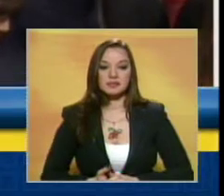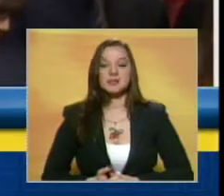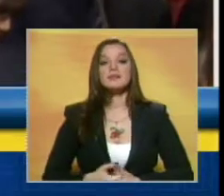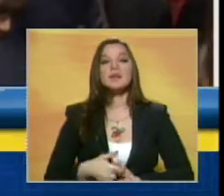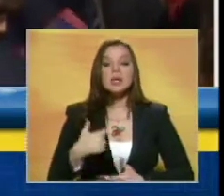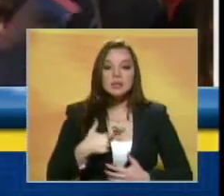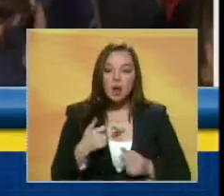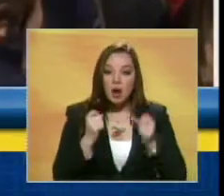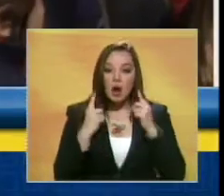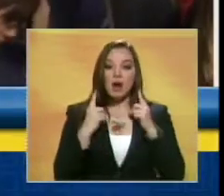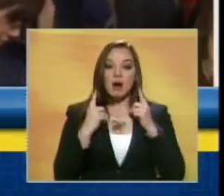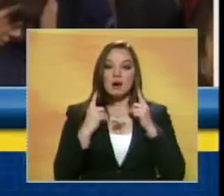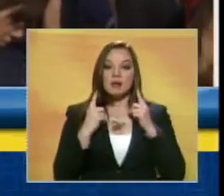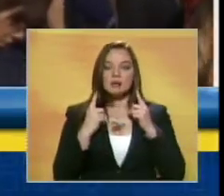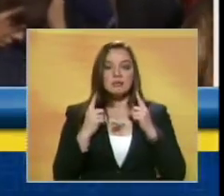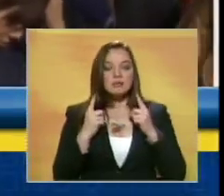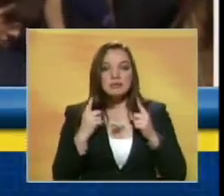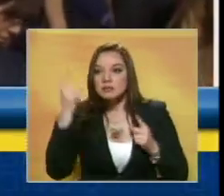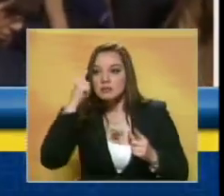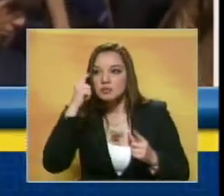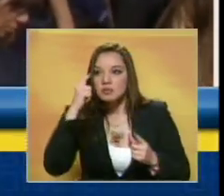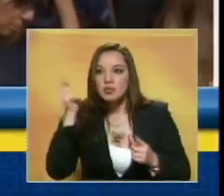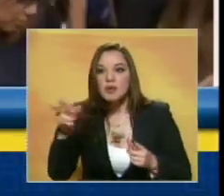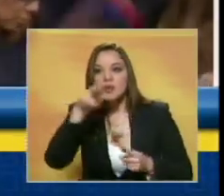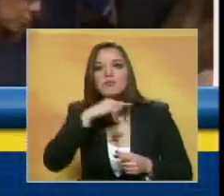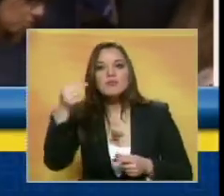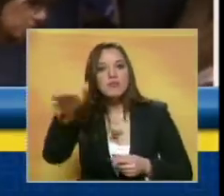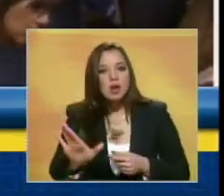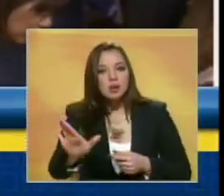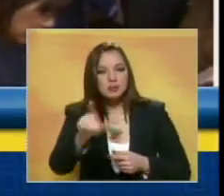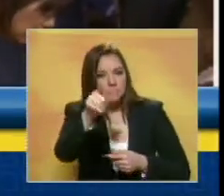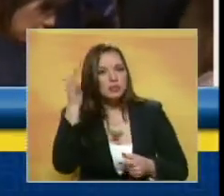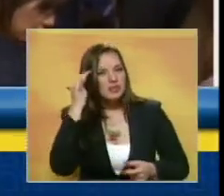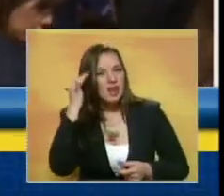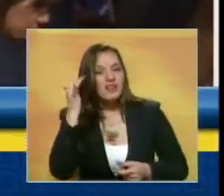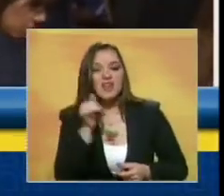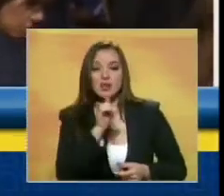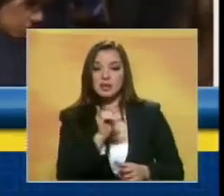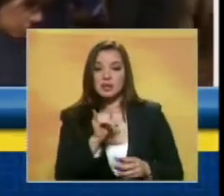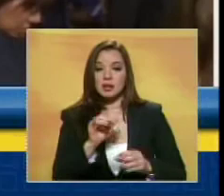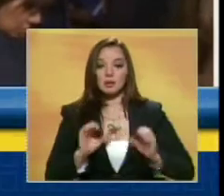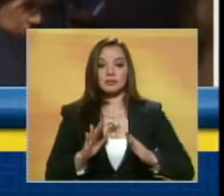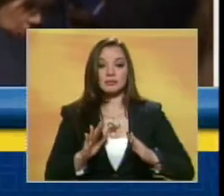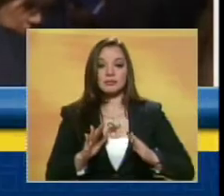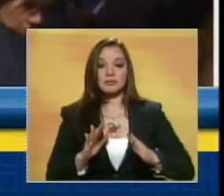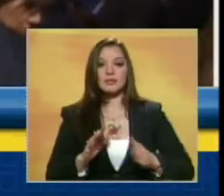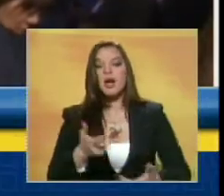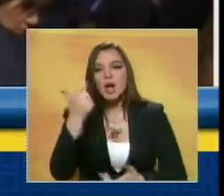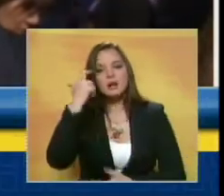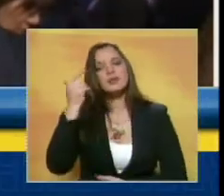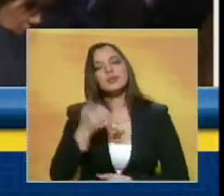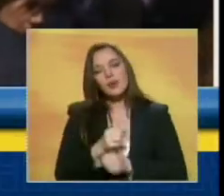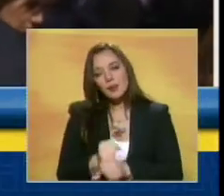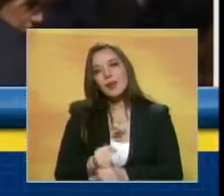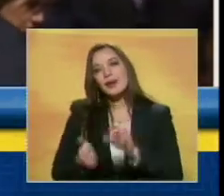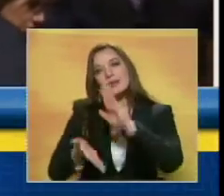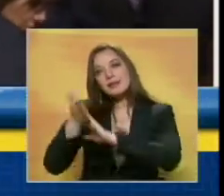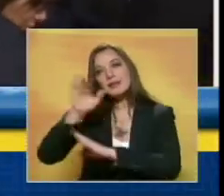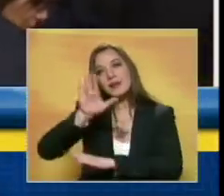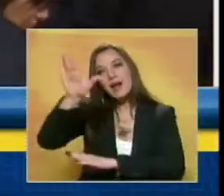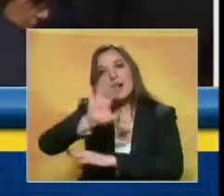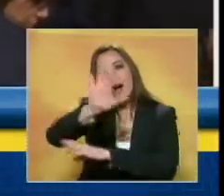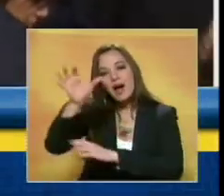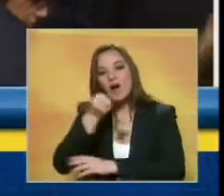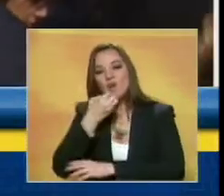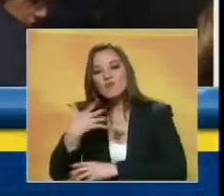Quedé en shock cuando escuché las circunstancias. Tú sabes, es de esas noticias que te paralizan. Yo solo espero que se haya ido a un buen lugar. Es